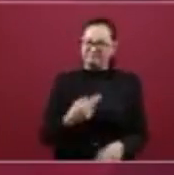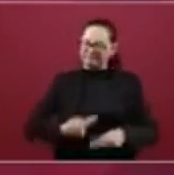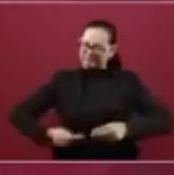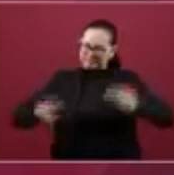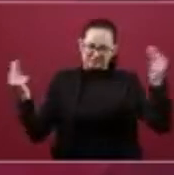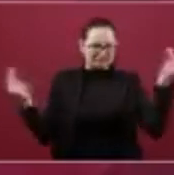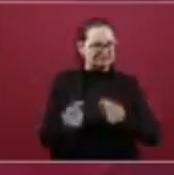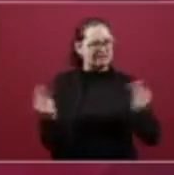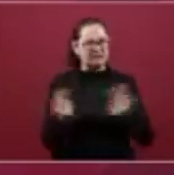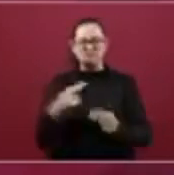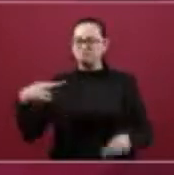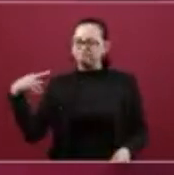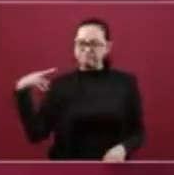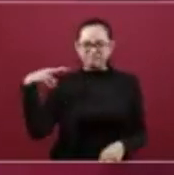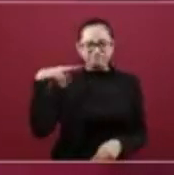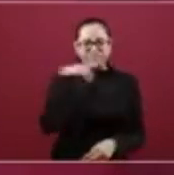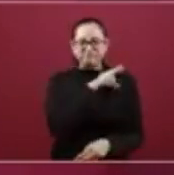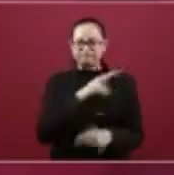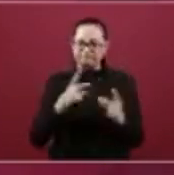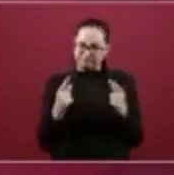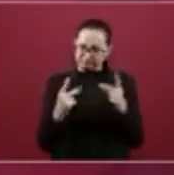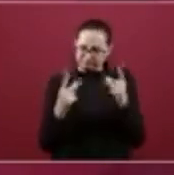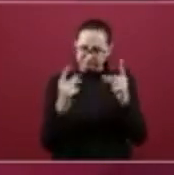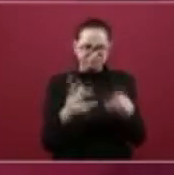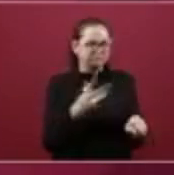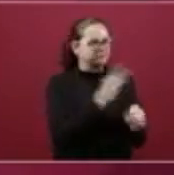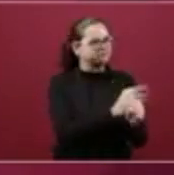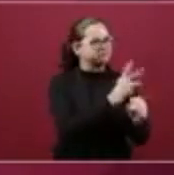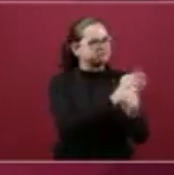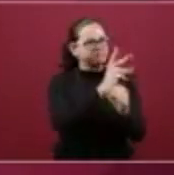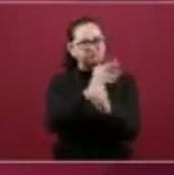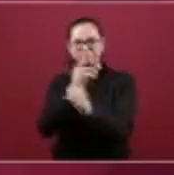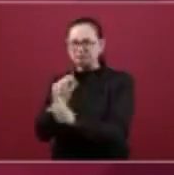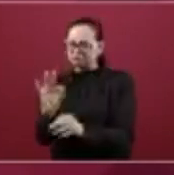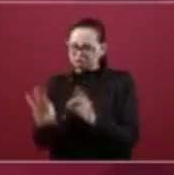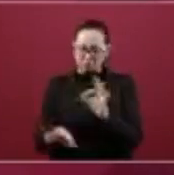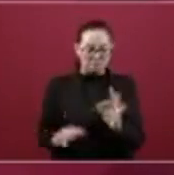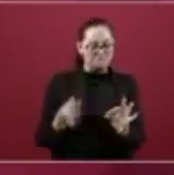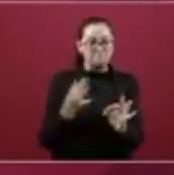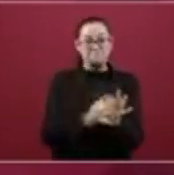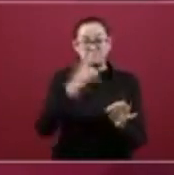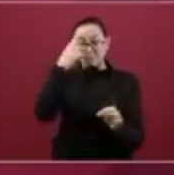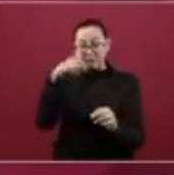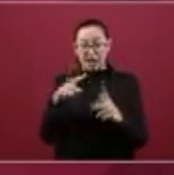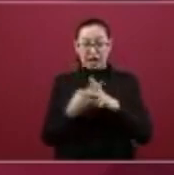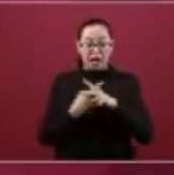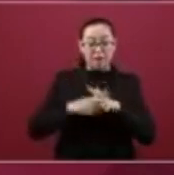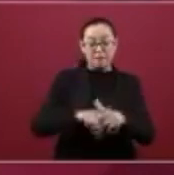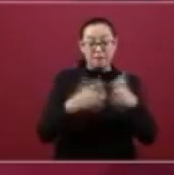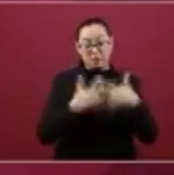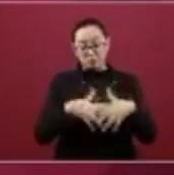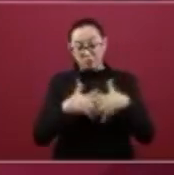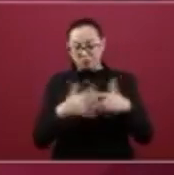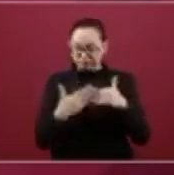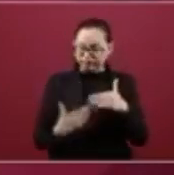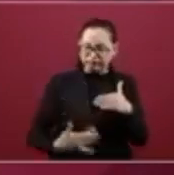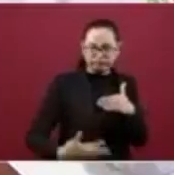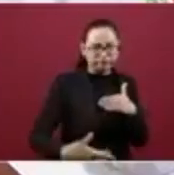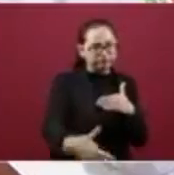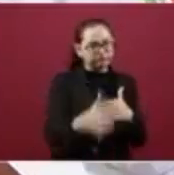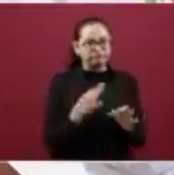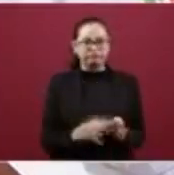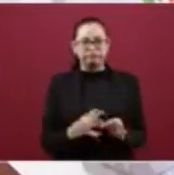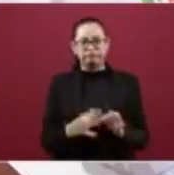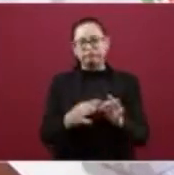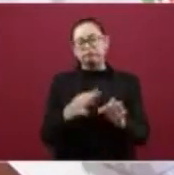que lleguen a su etapa de producción de diseño. El Sistema Nacional de Refinación tiene una producción